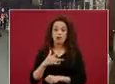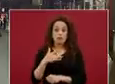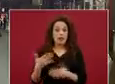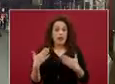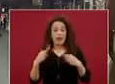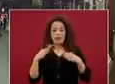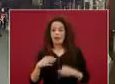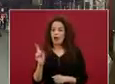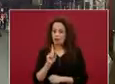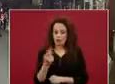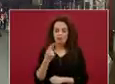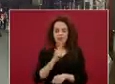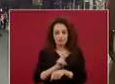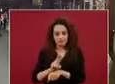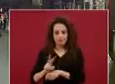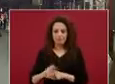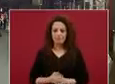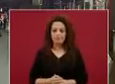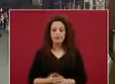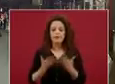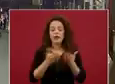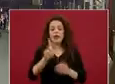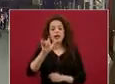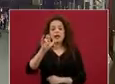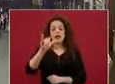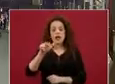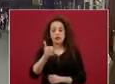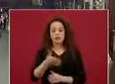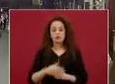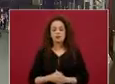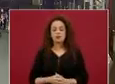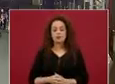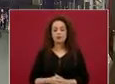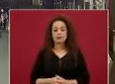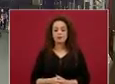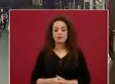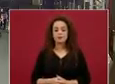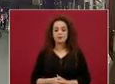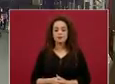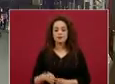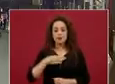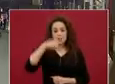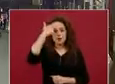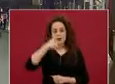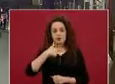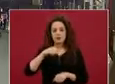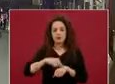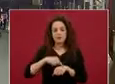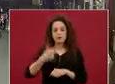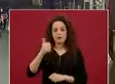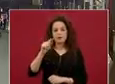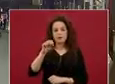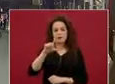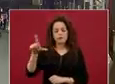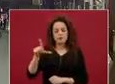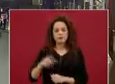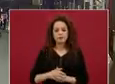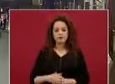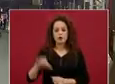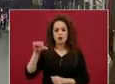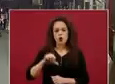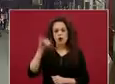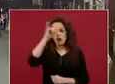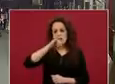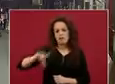Carlos. Liliana Noble, Pulso Saludable. Buenas noches, Liliana Noble de Pulso Saludable. Doctor Gatell, hoy la jefa de